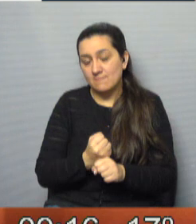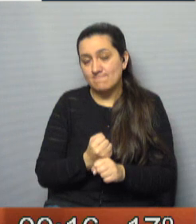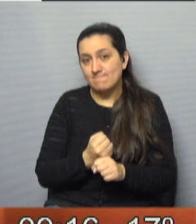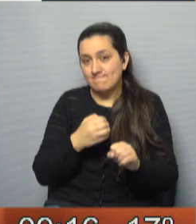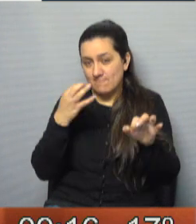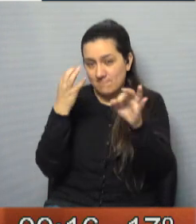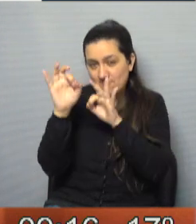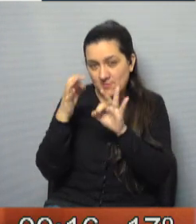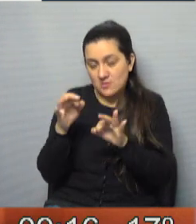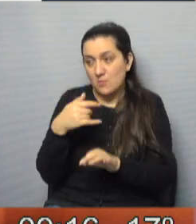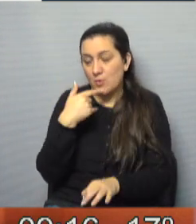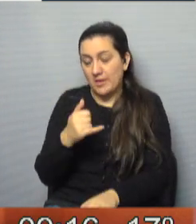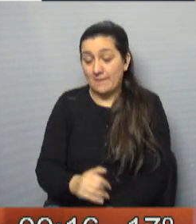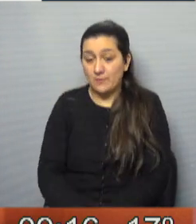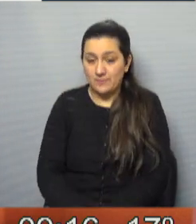ejemplo,